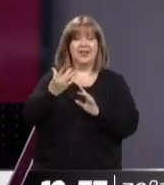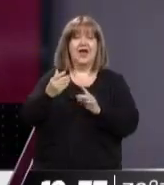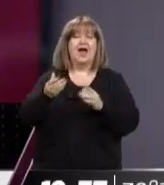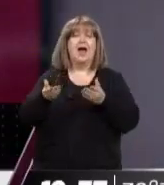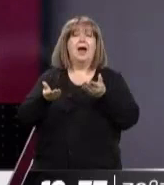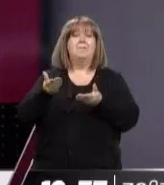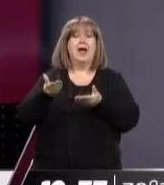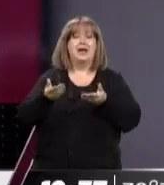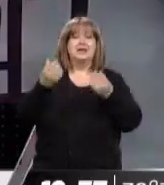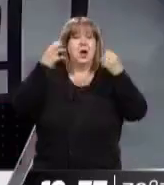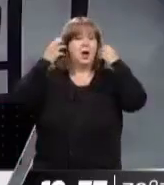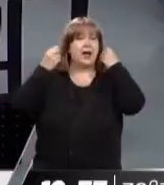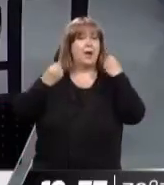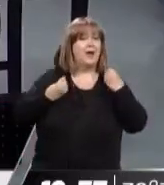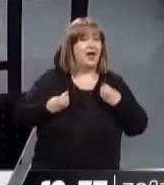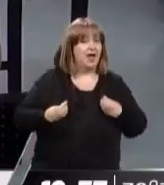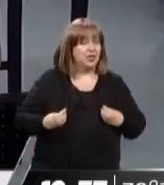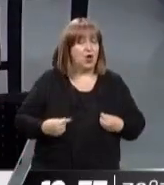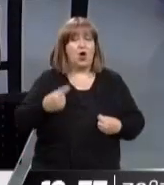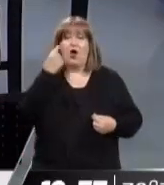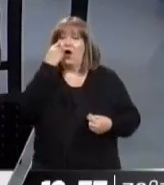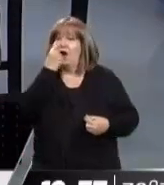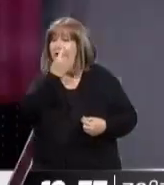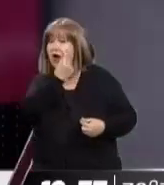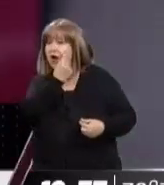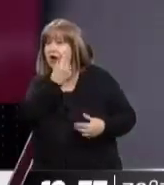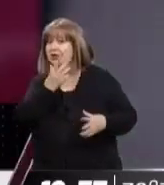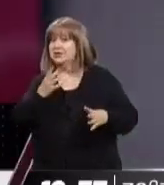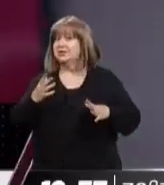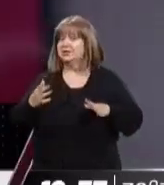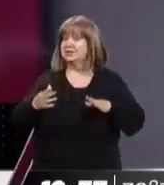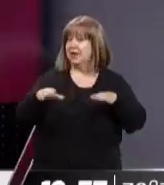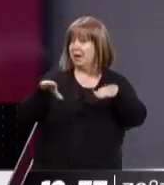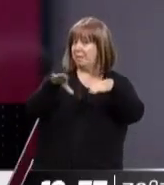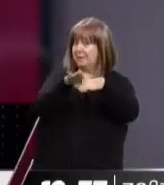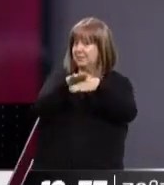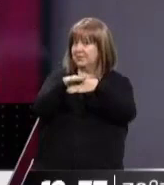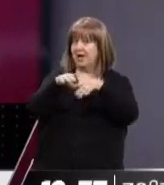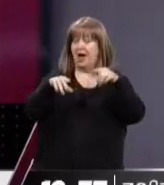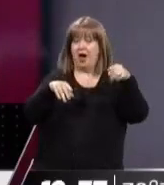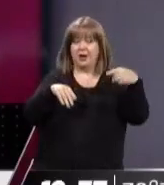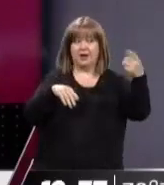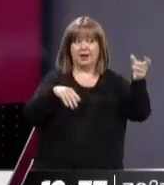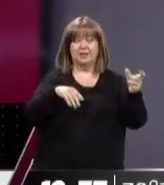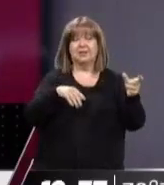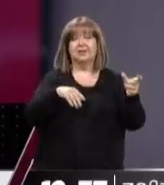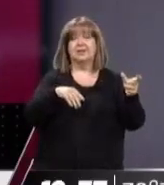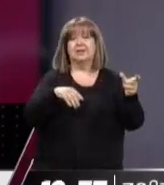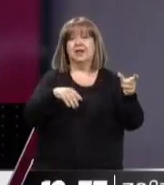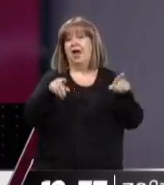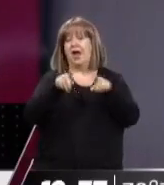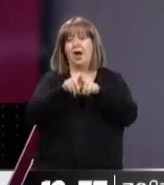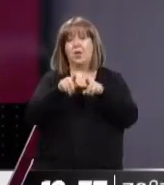determinado peso, de determinado color de pelo, de determinado lo que sea, y que coincidentemente o causalmente